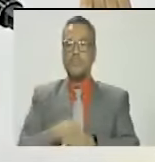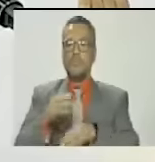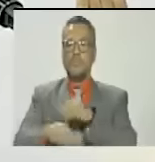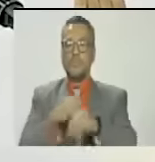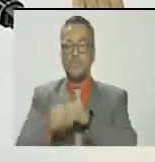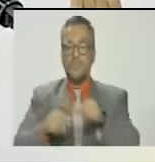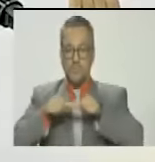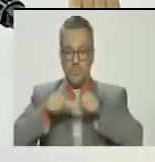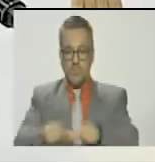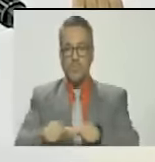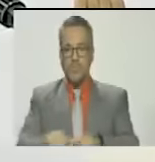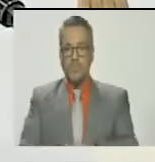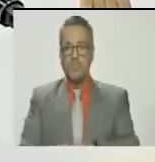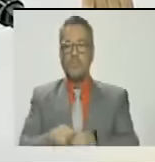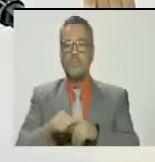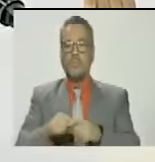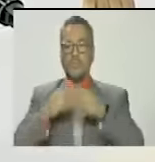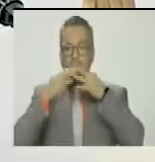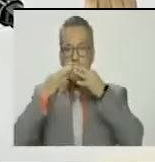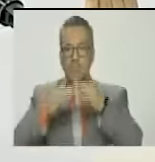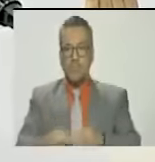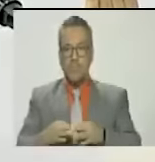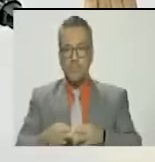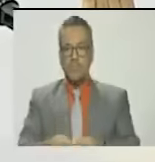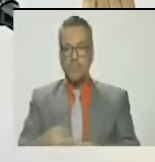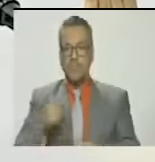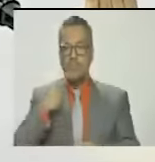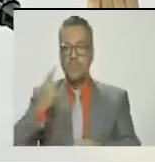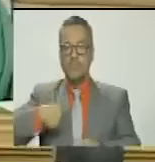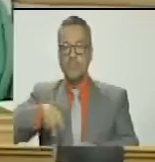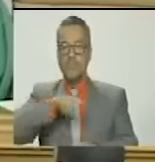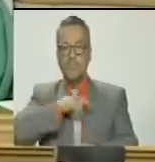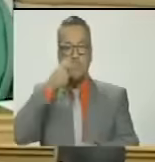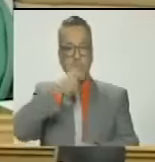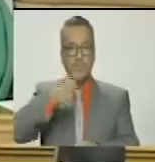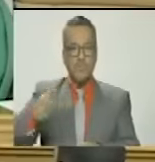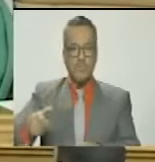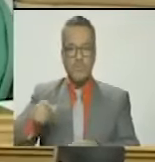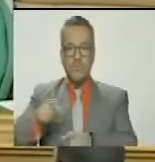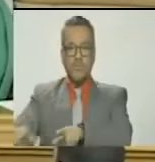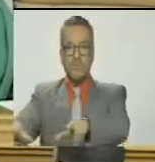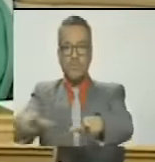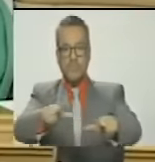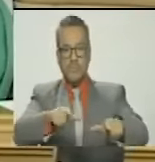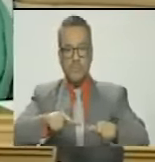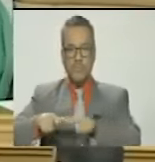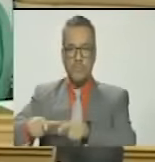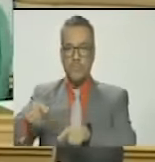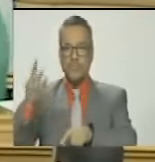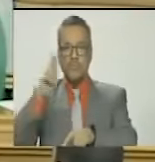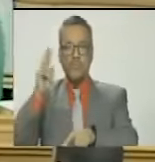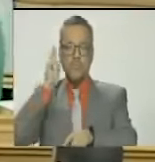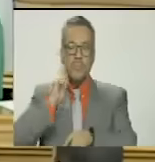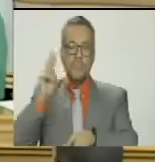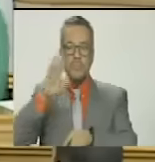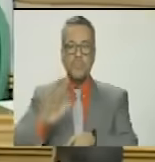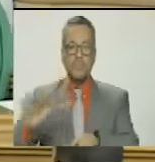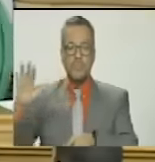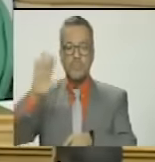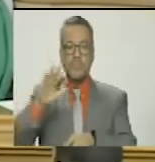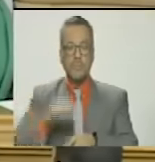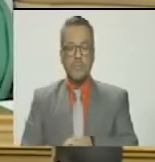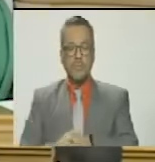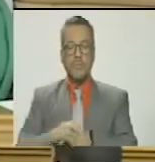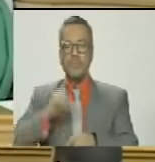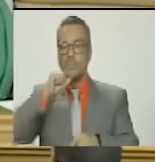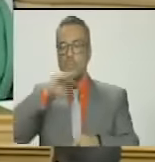sido ratificado de manera indefectible por nuestro pueblo como territorio de la República Bolivariana de Venezuela,